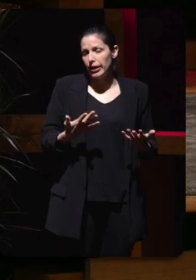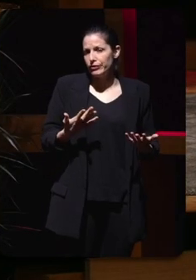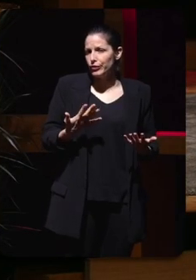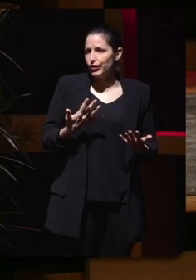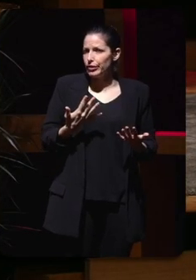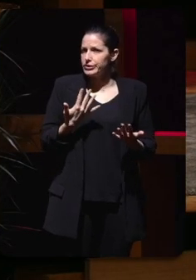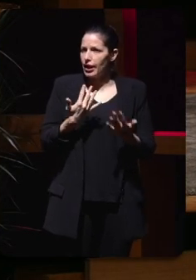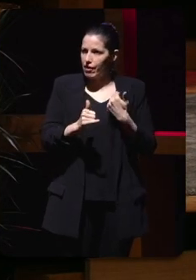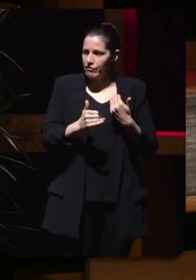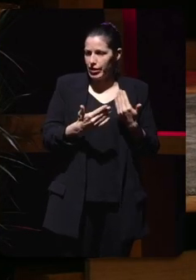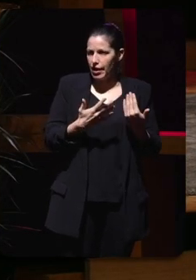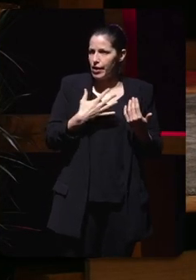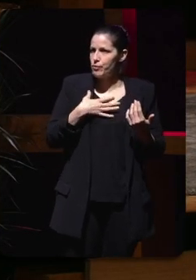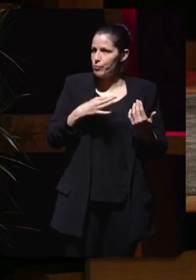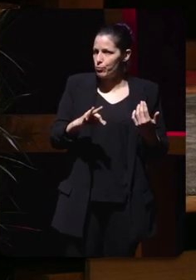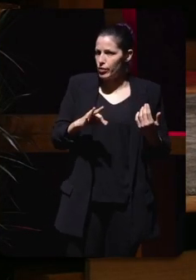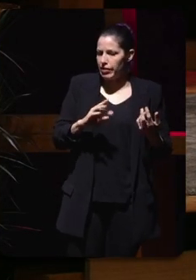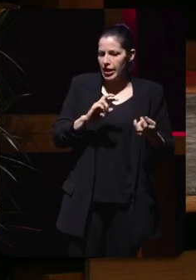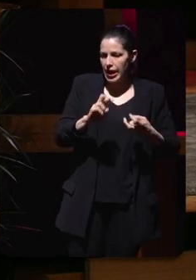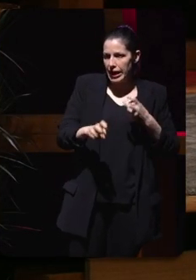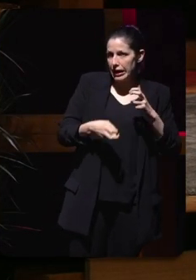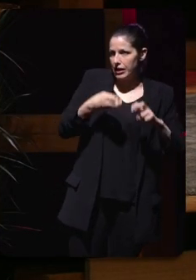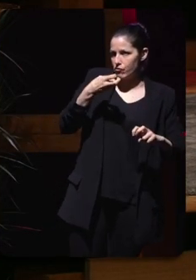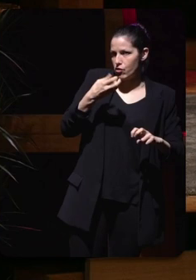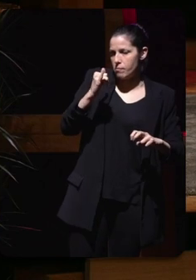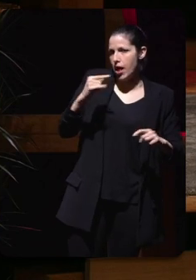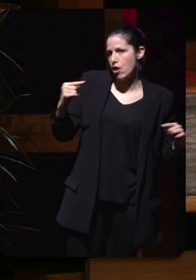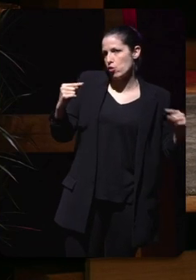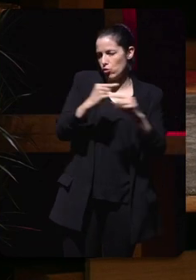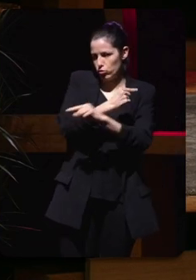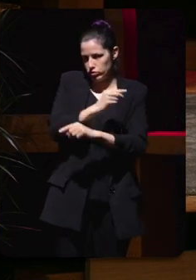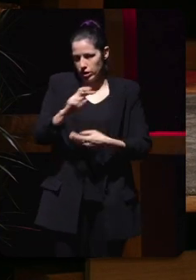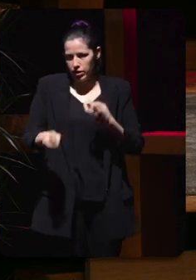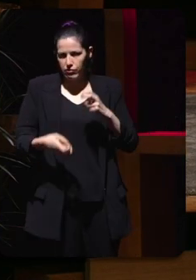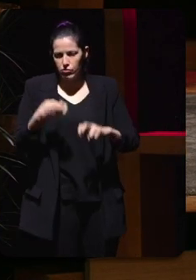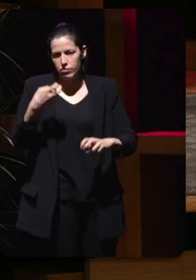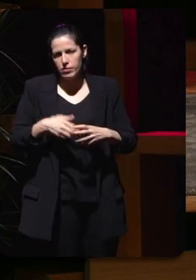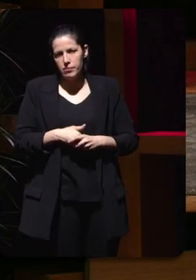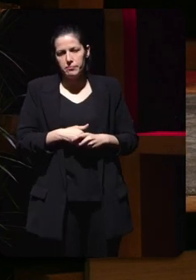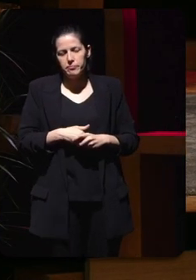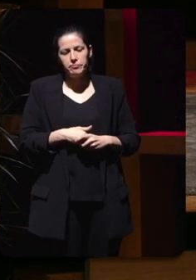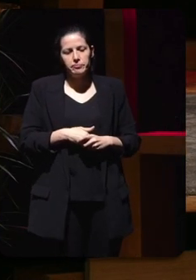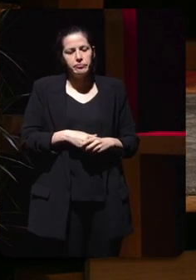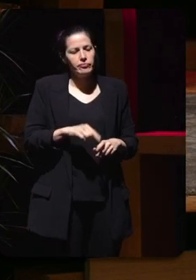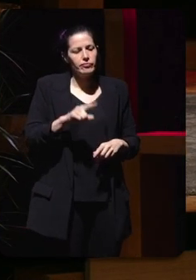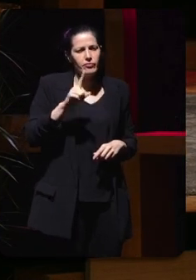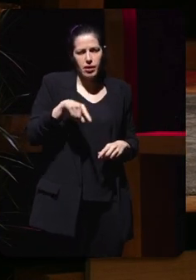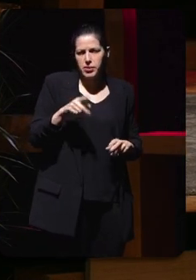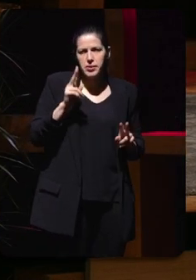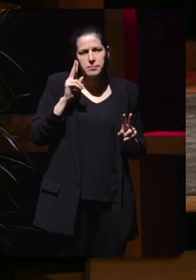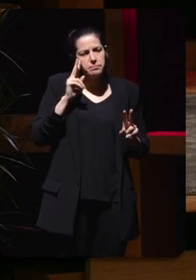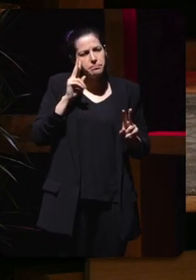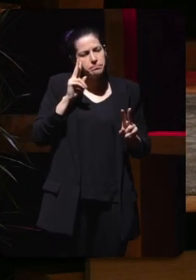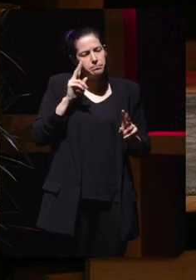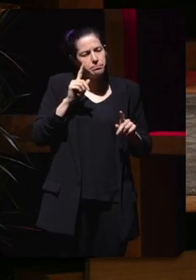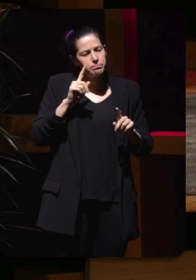una contrarreforma, ¿no? Todas las reformas pues tienen una contrarreforma. Hay una cosa, por ejemplo, que es, bueno, cuando lo miras, lo